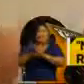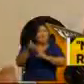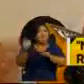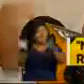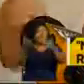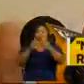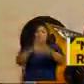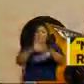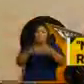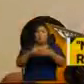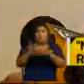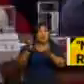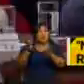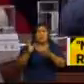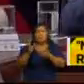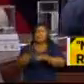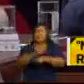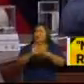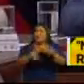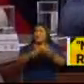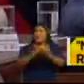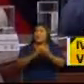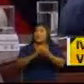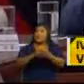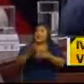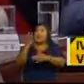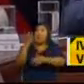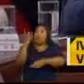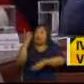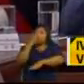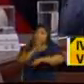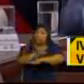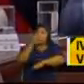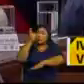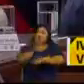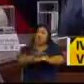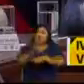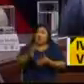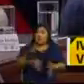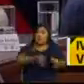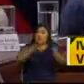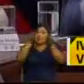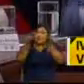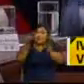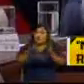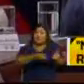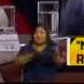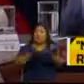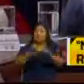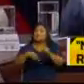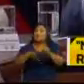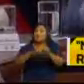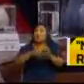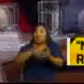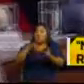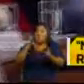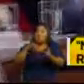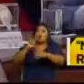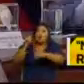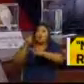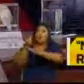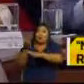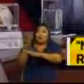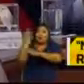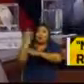no ha funcionado. Cada 15 días iremos presentando casos de corrupción del gobierno pasado.